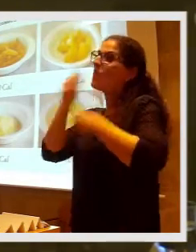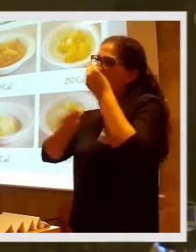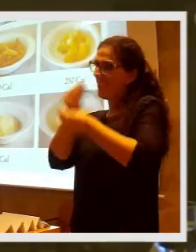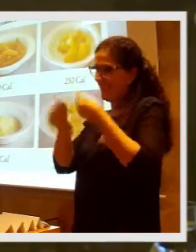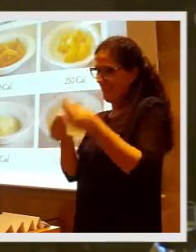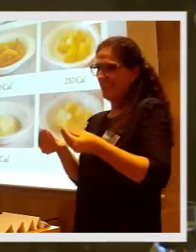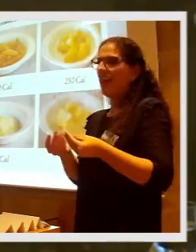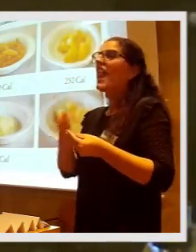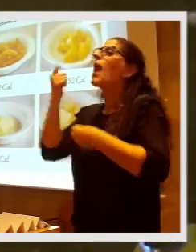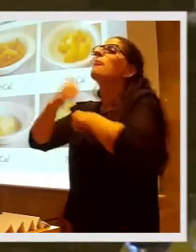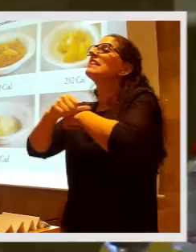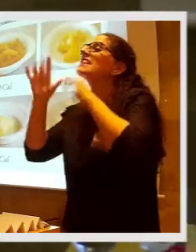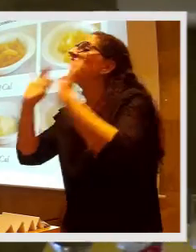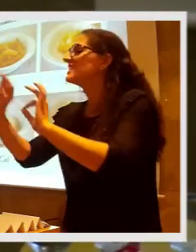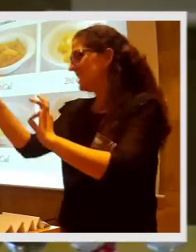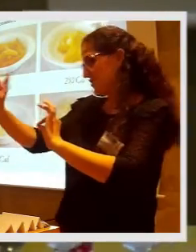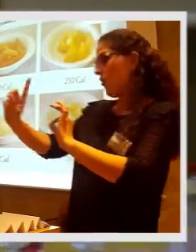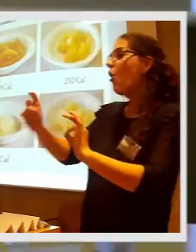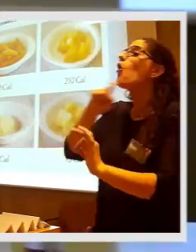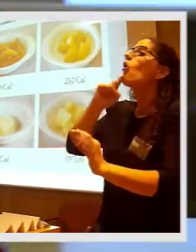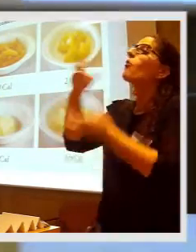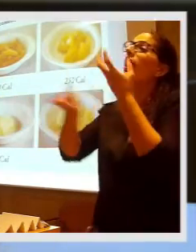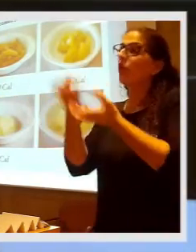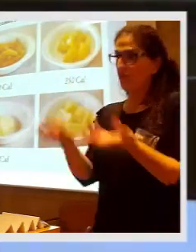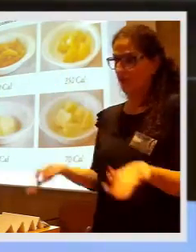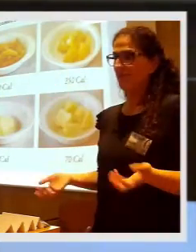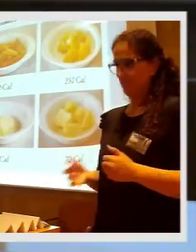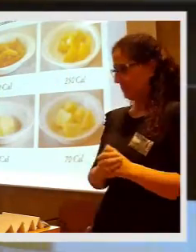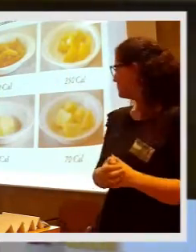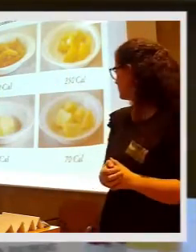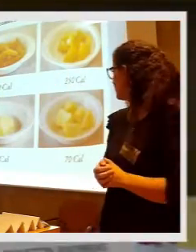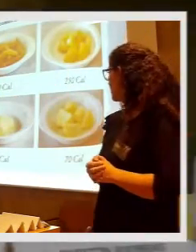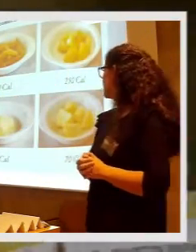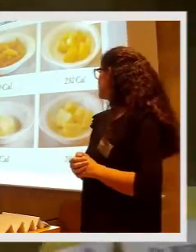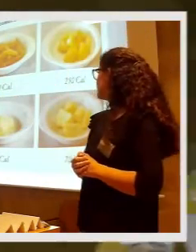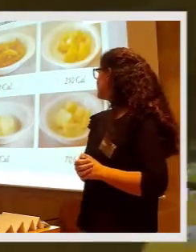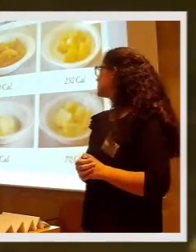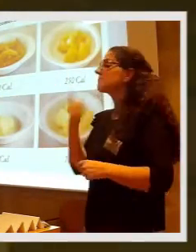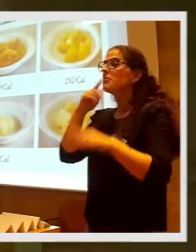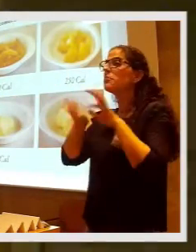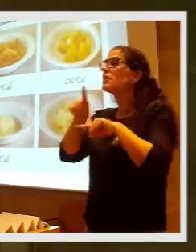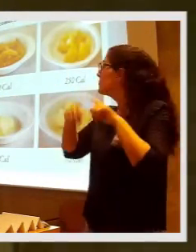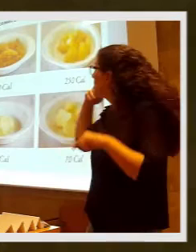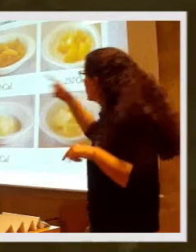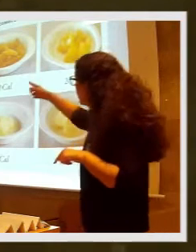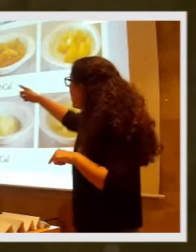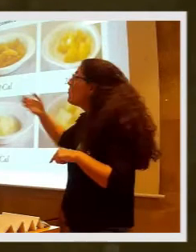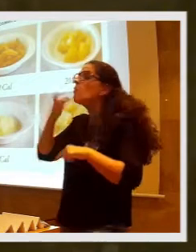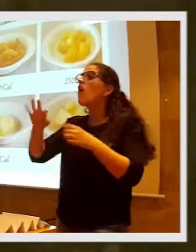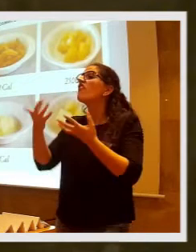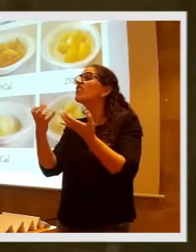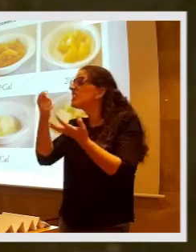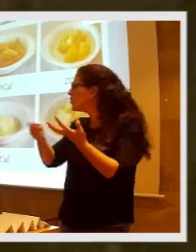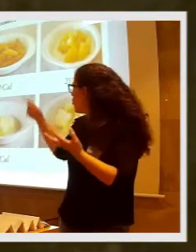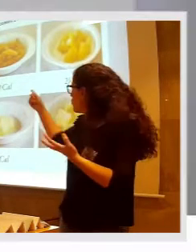en sí a lo mejor no engordan tanto, sino depende de cómo los hagamos. Fijaros qué diferencia tan enorme puedes haber de